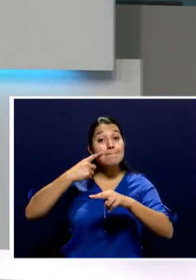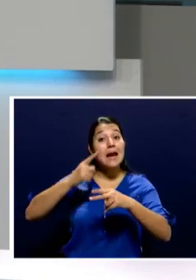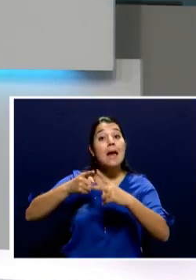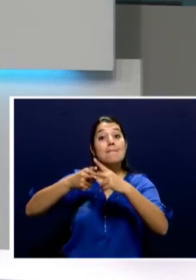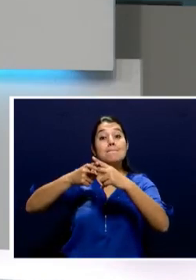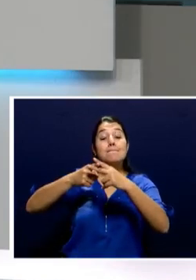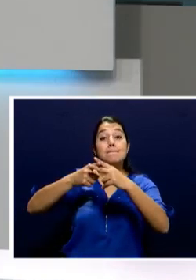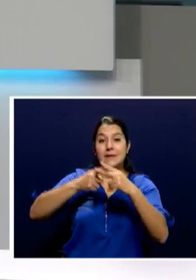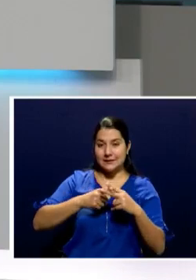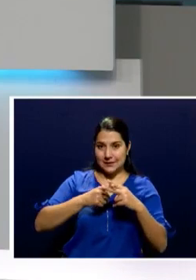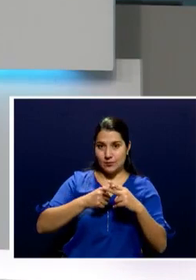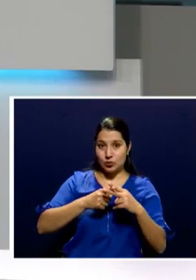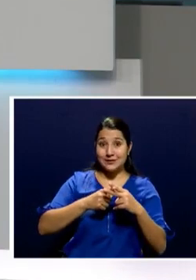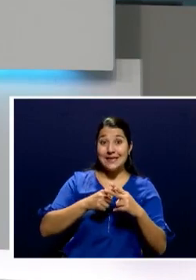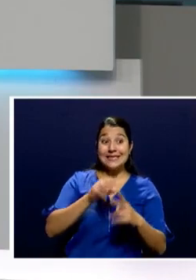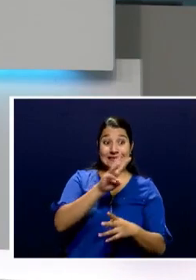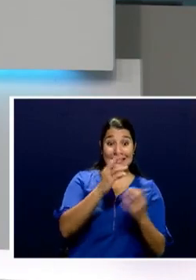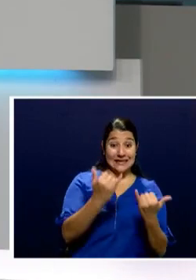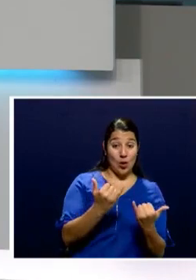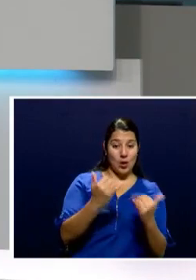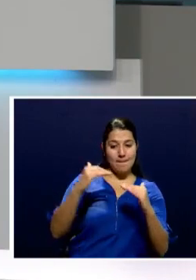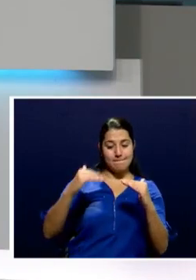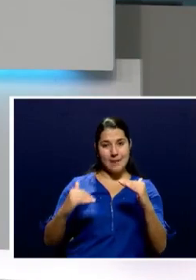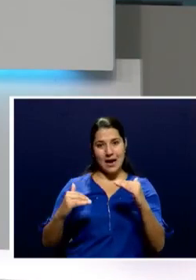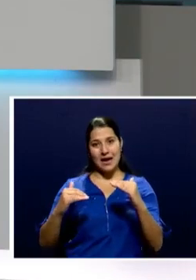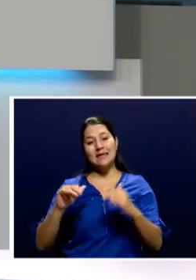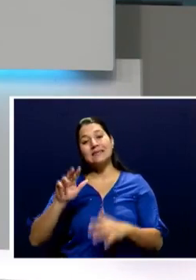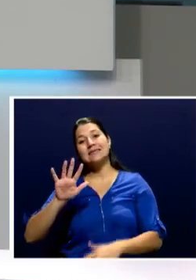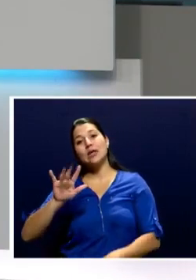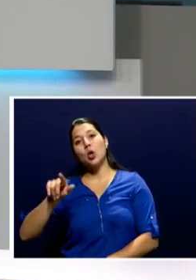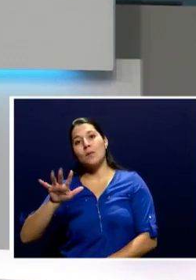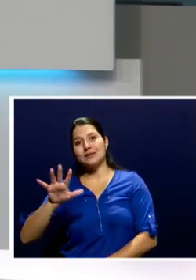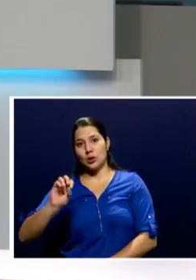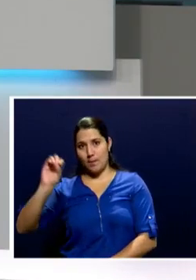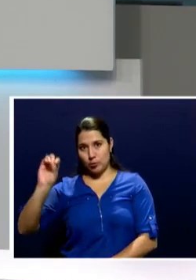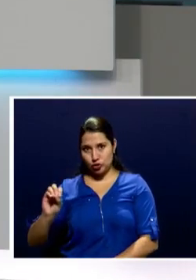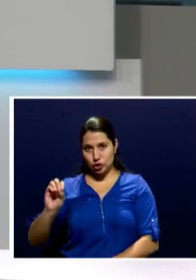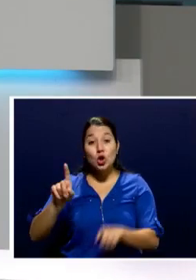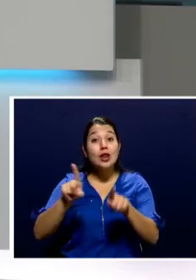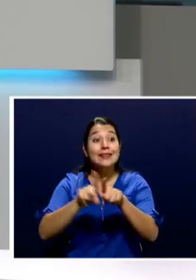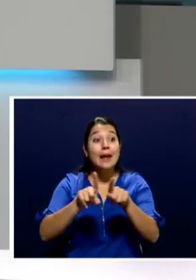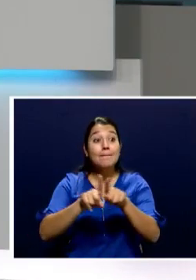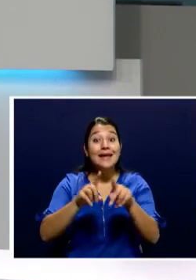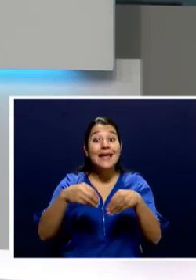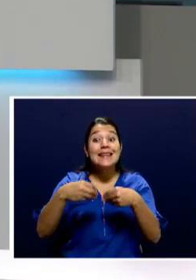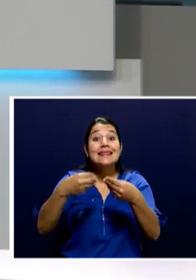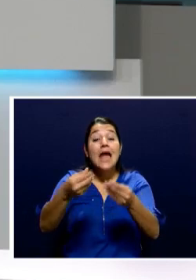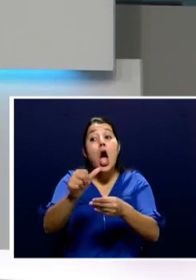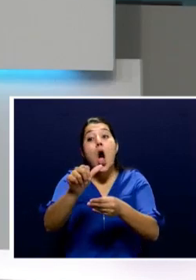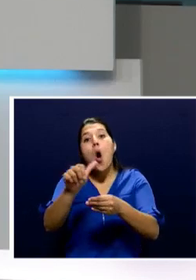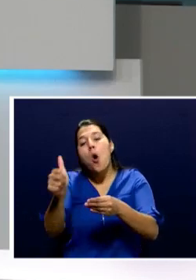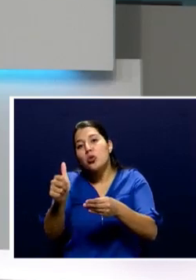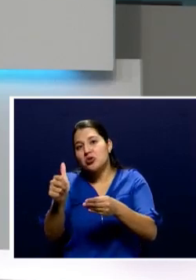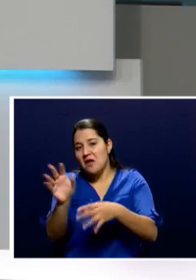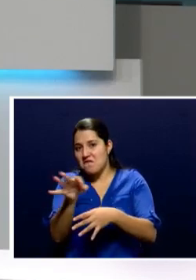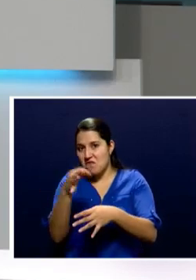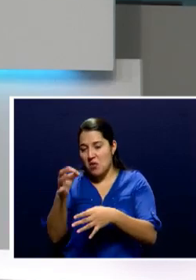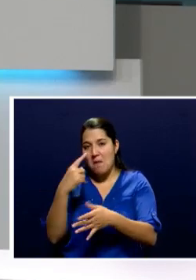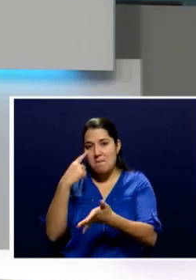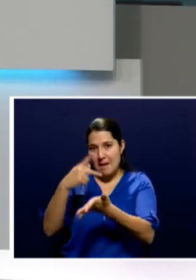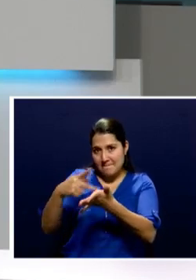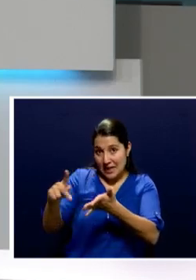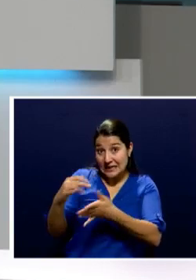al 5,5%. Además, dará otras opciones de pago en los casos que se demuestre que hay